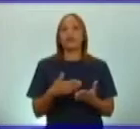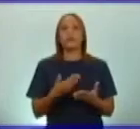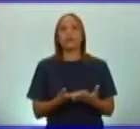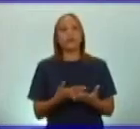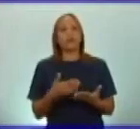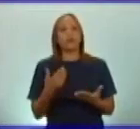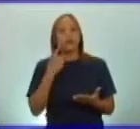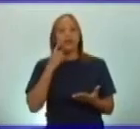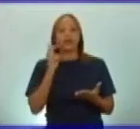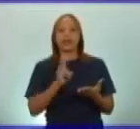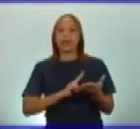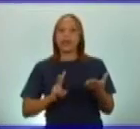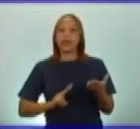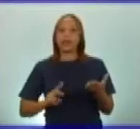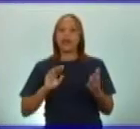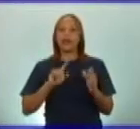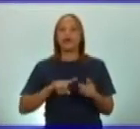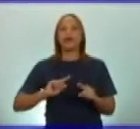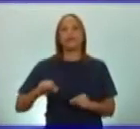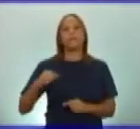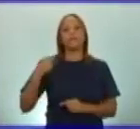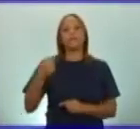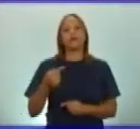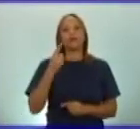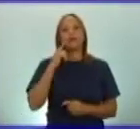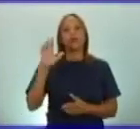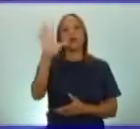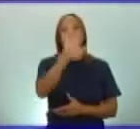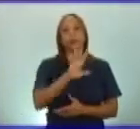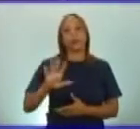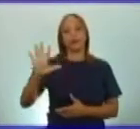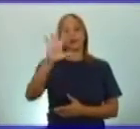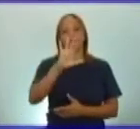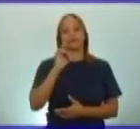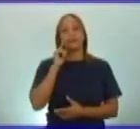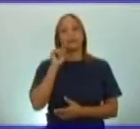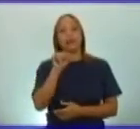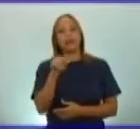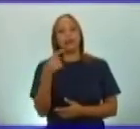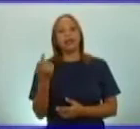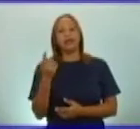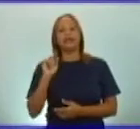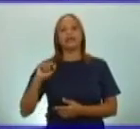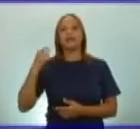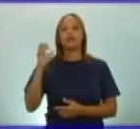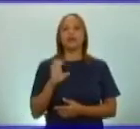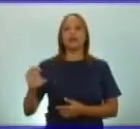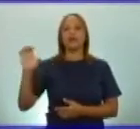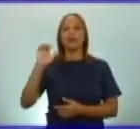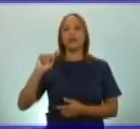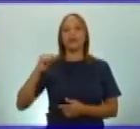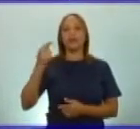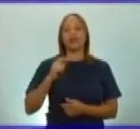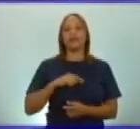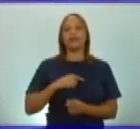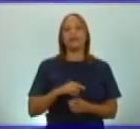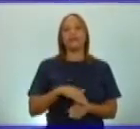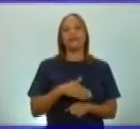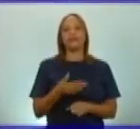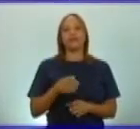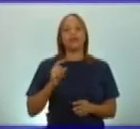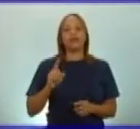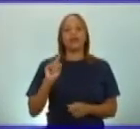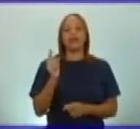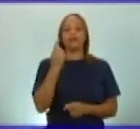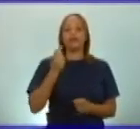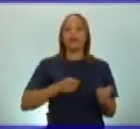que vean el próximo mapa. ¿Y qué es Europa después de la Primera Guerra Mundial? Dice que la Primera Guerra Mundial,